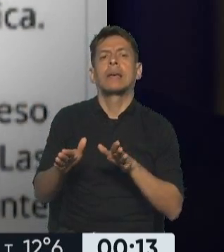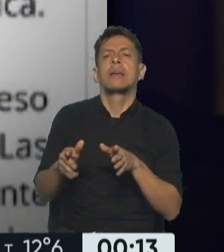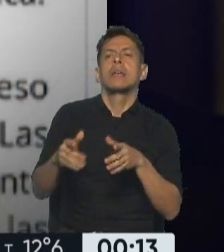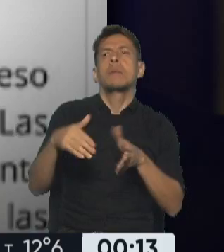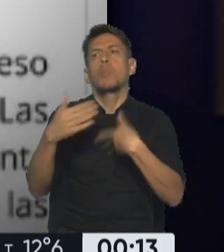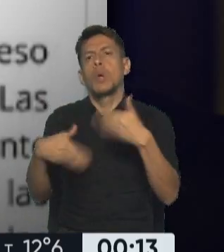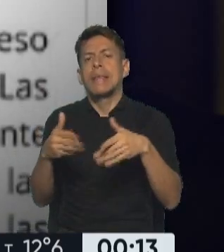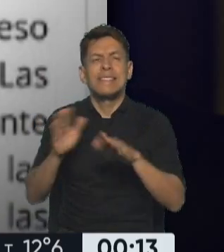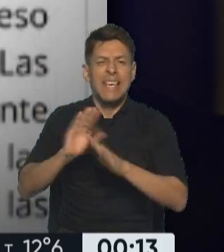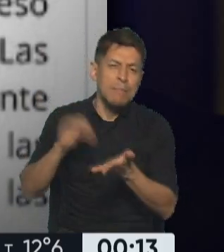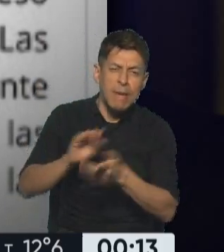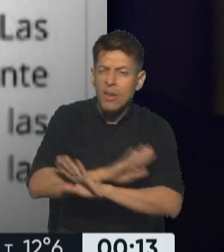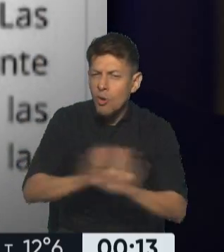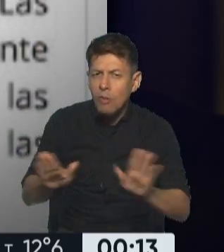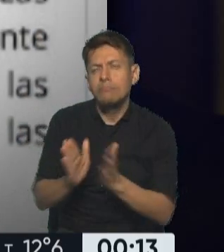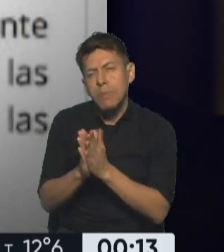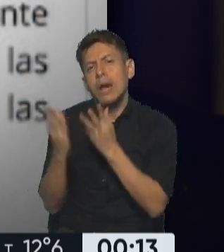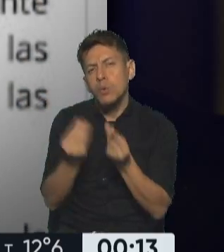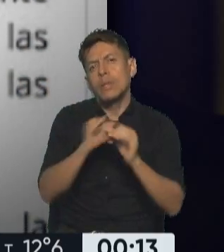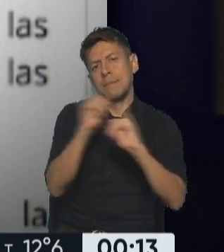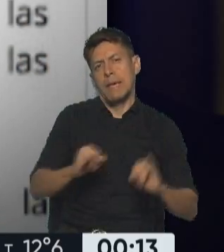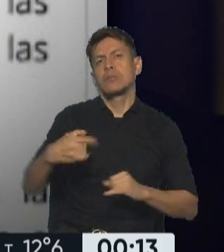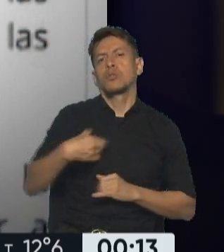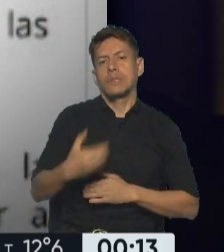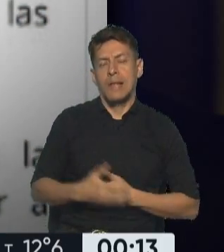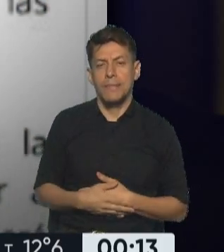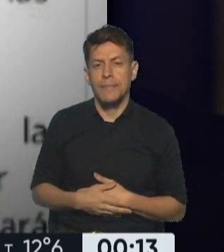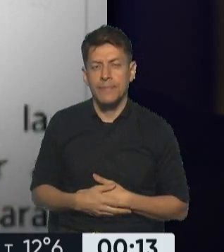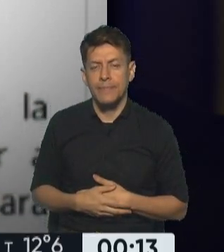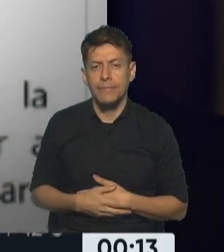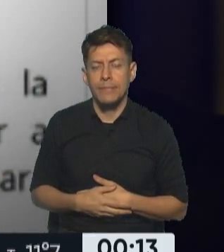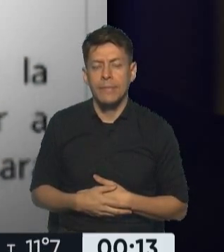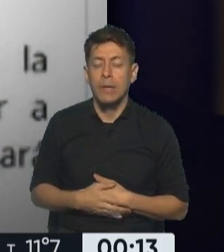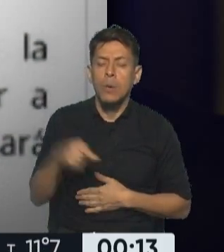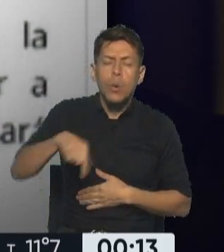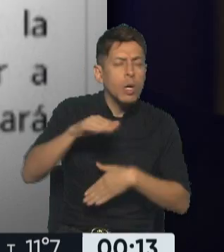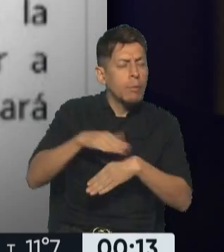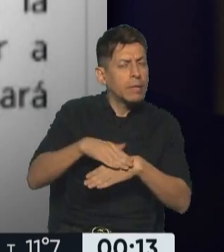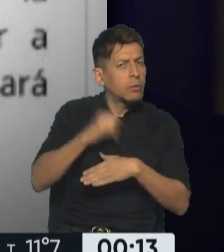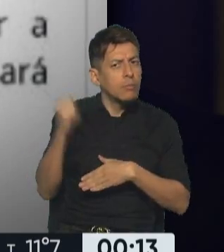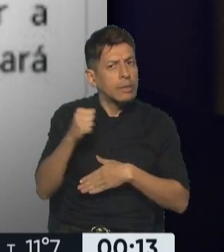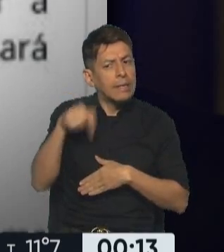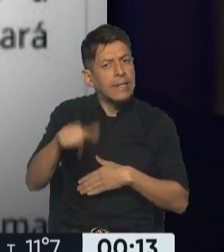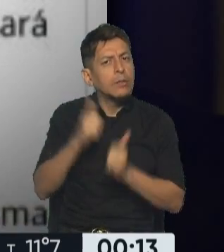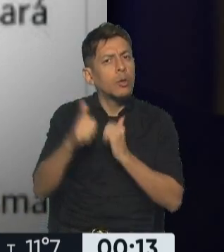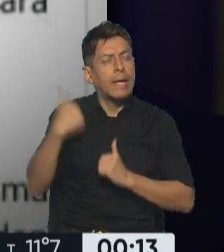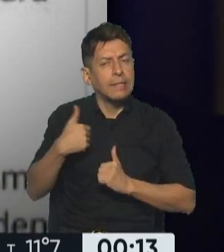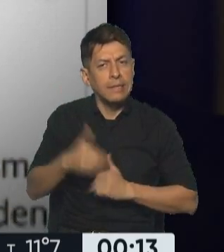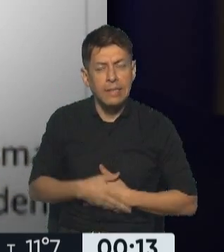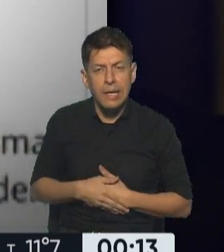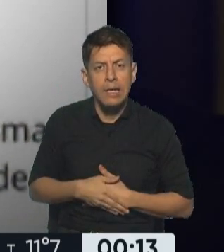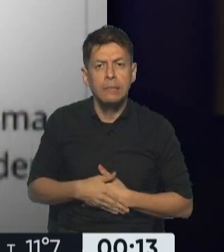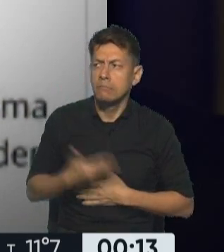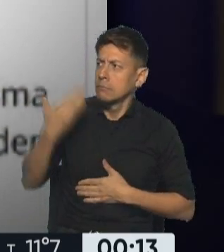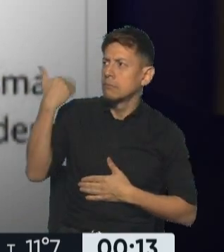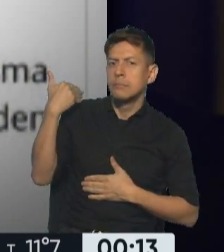nuevamente, repite el título de lo que ponía en su cuenta de tweet y dice: estamos ante un momento bisagra de nuestra historia. Bueno, dice que en los últimos